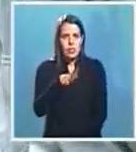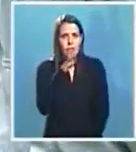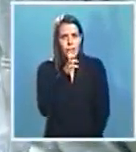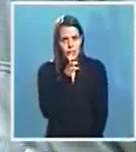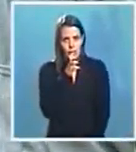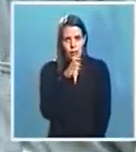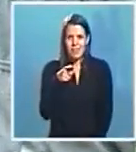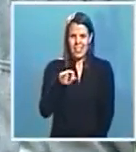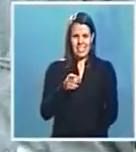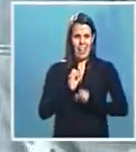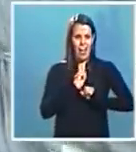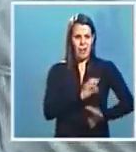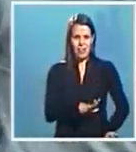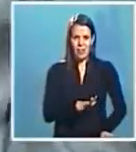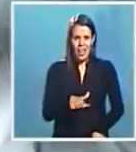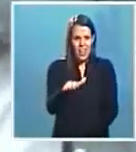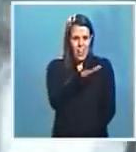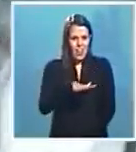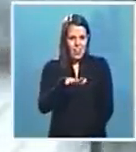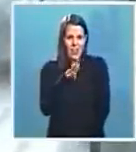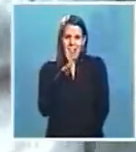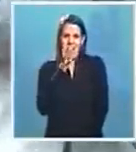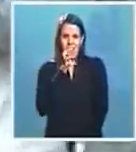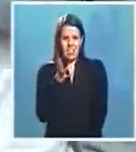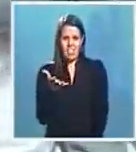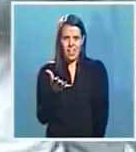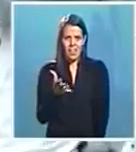Esta estaba bastante abandonada, a mesma cera está toda...